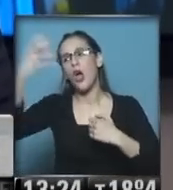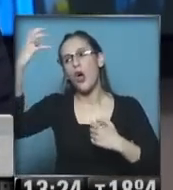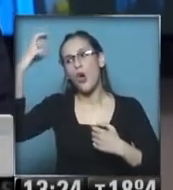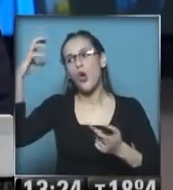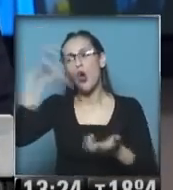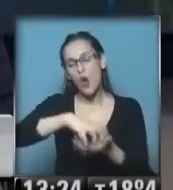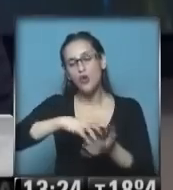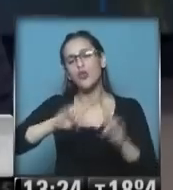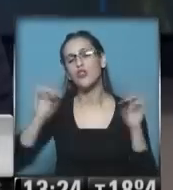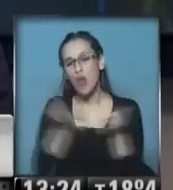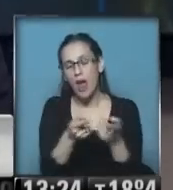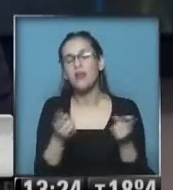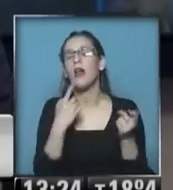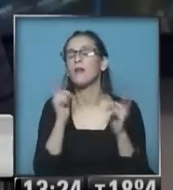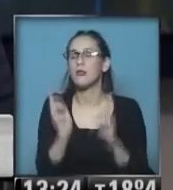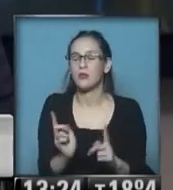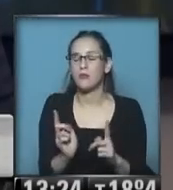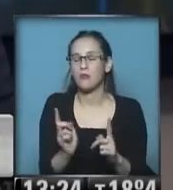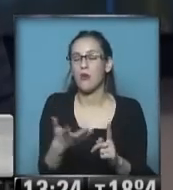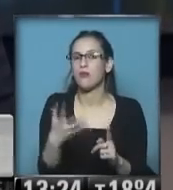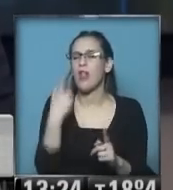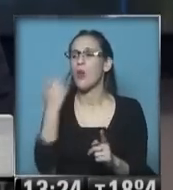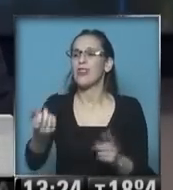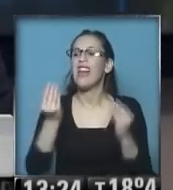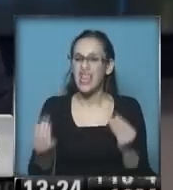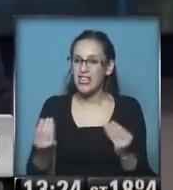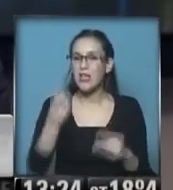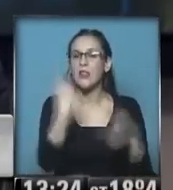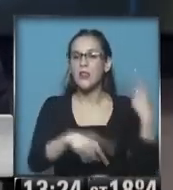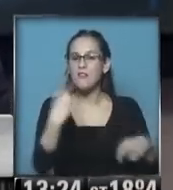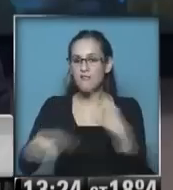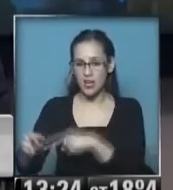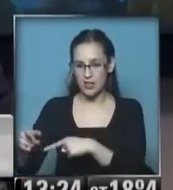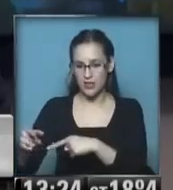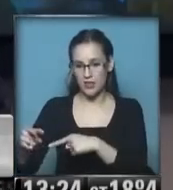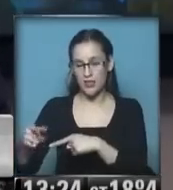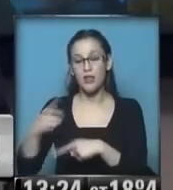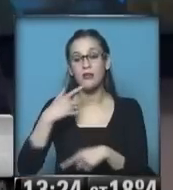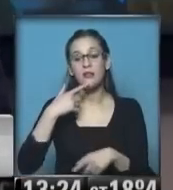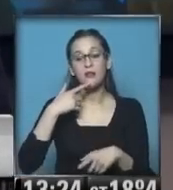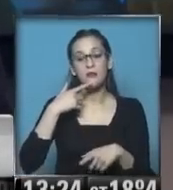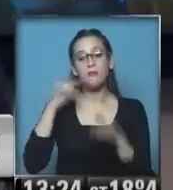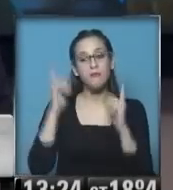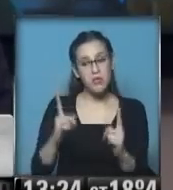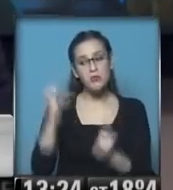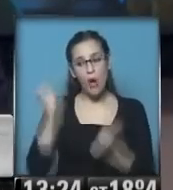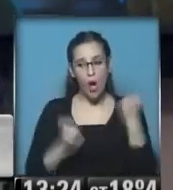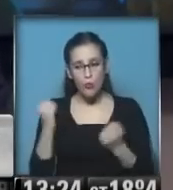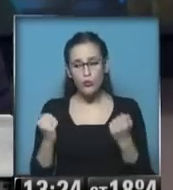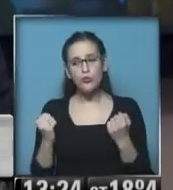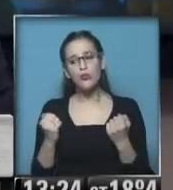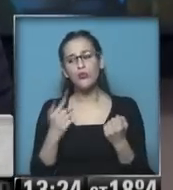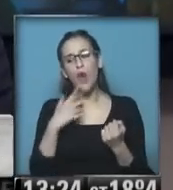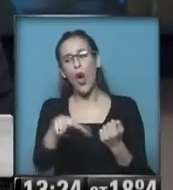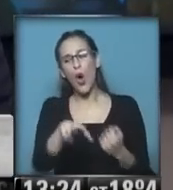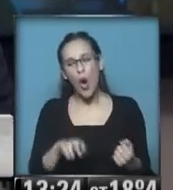detectamos al momento de de desarrollar el programa fue que distintas concesionarias en la misma zona por el mismo auto cobraban eh cargos